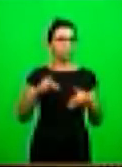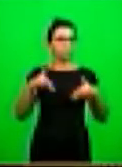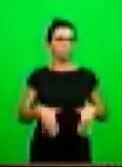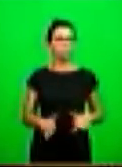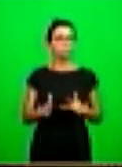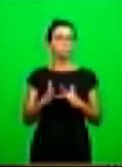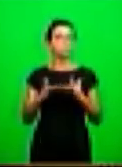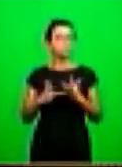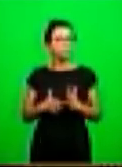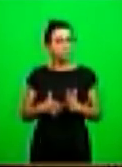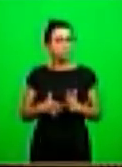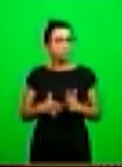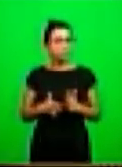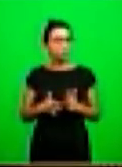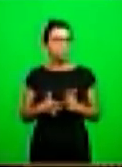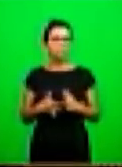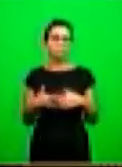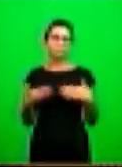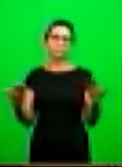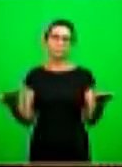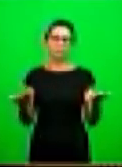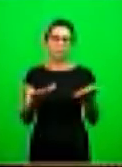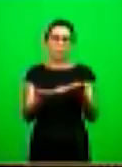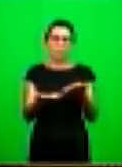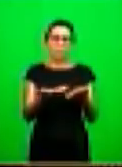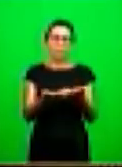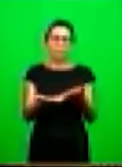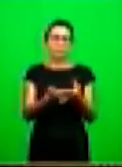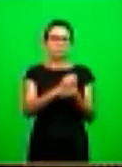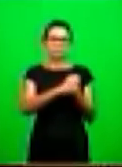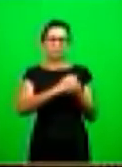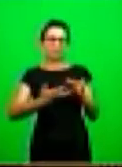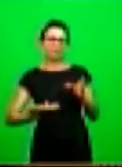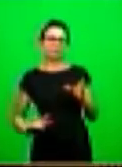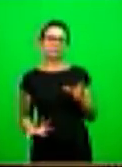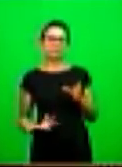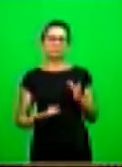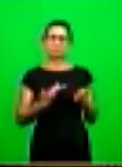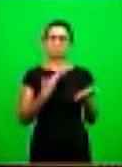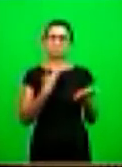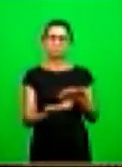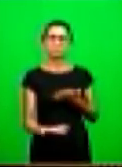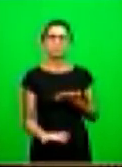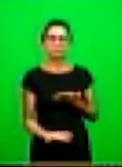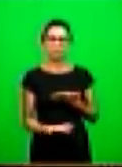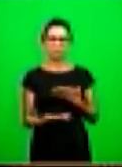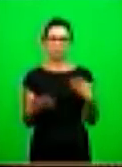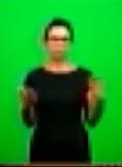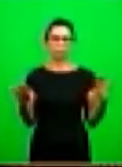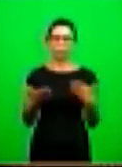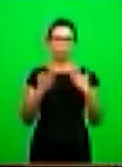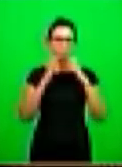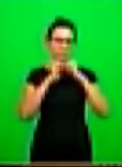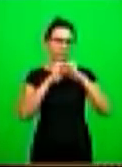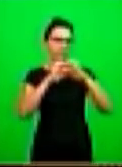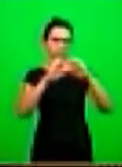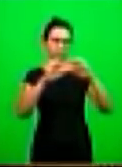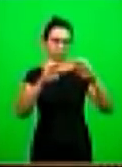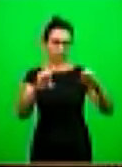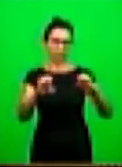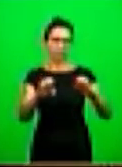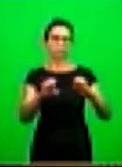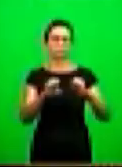días, él se descaracterizó, perdió su visión, perdió aquello que Dios